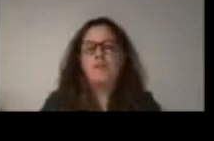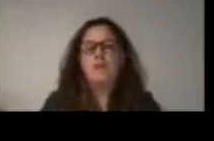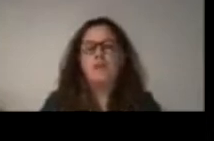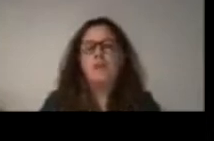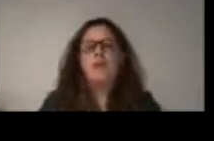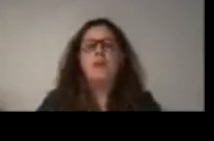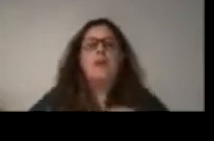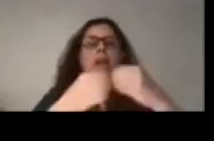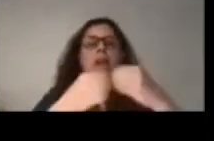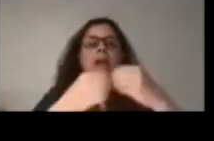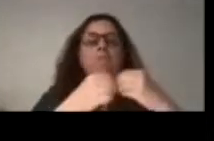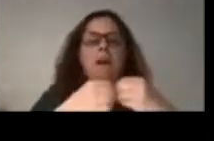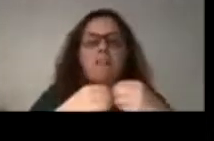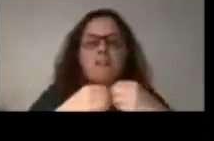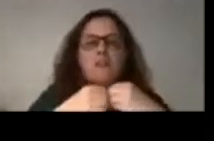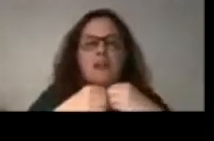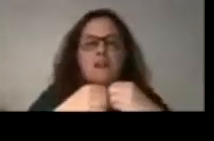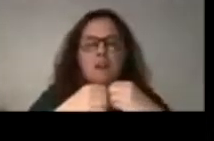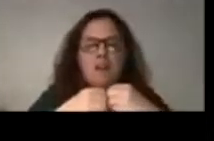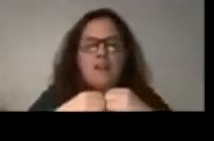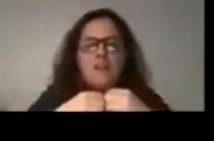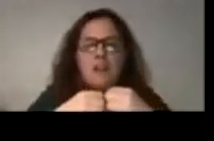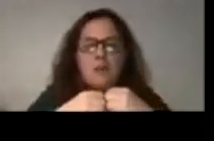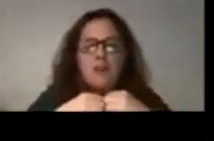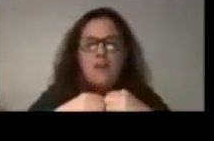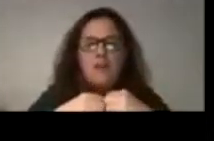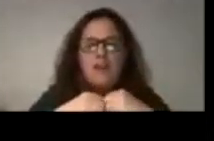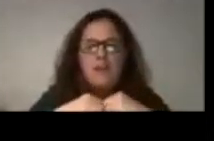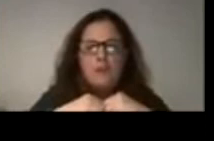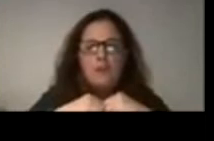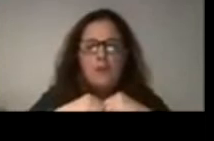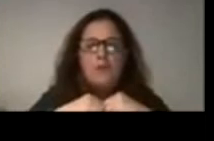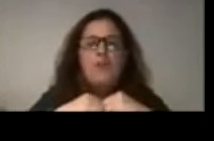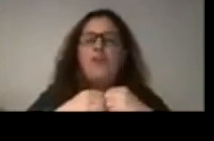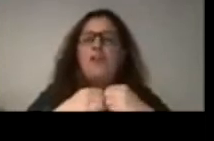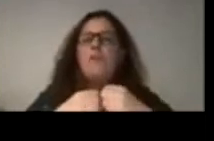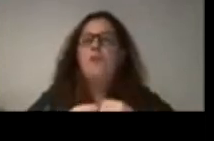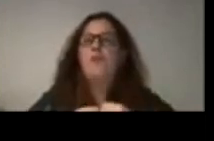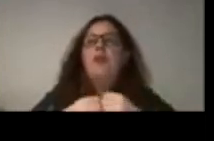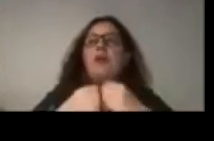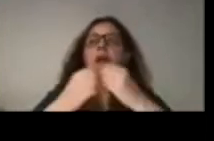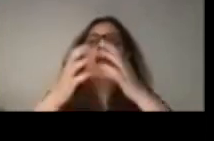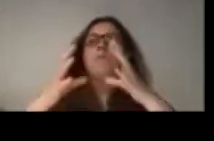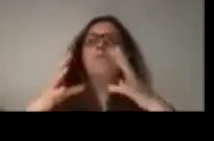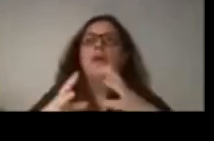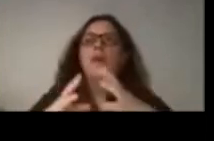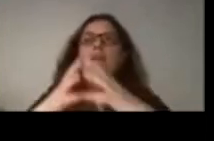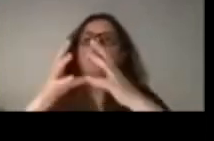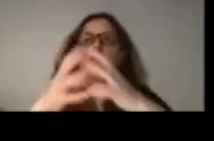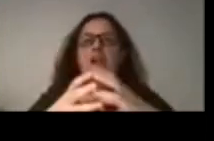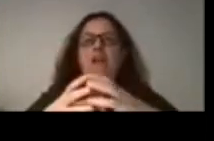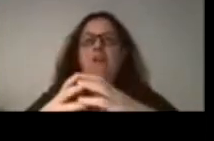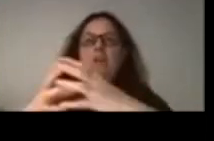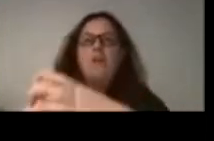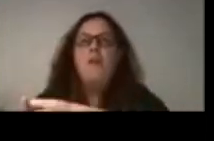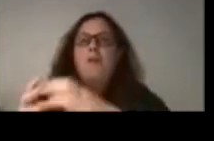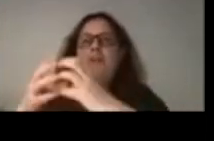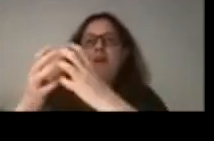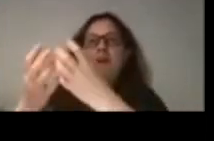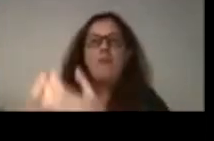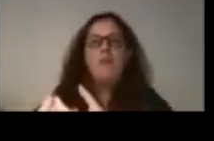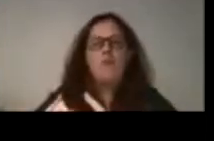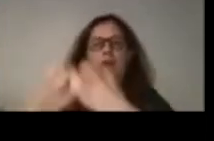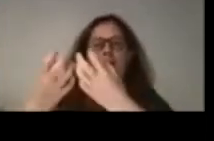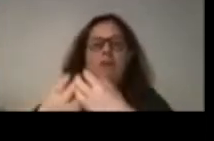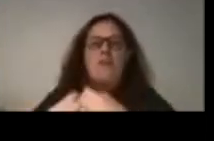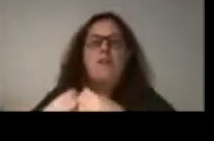muchísimo para detonar lo que es la elaboración de la solicitud. Si no tenemos muy identificado qué problemática o